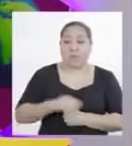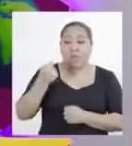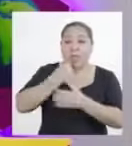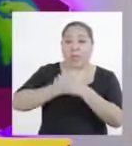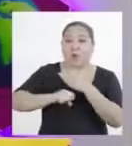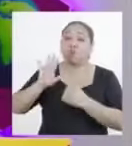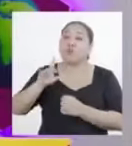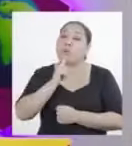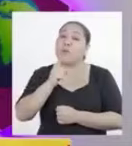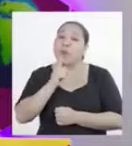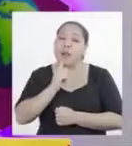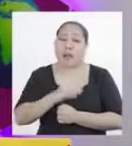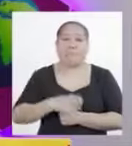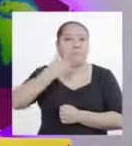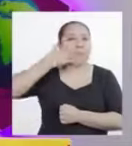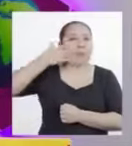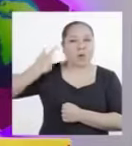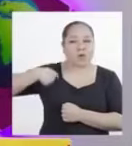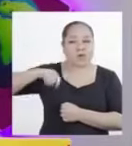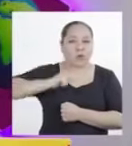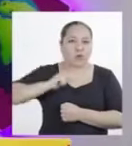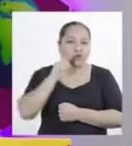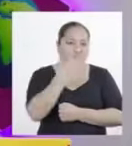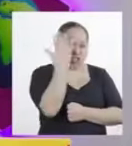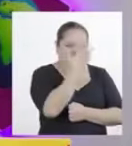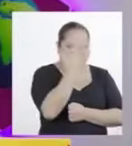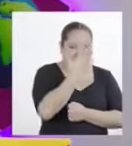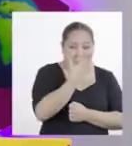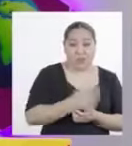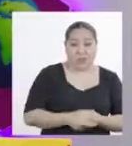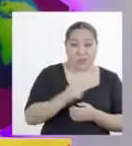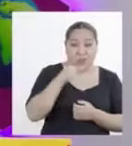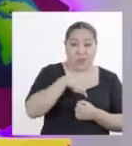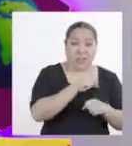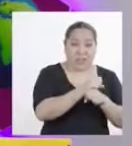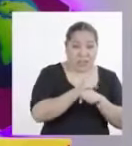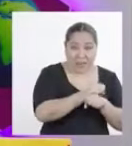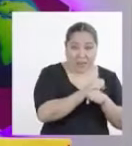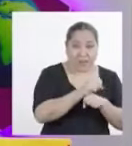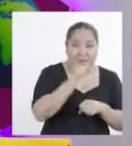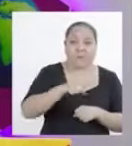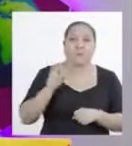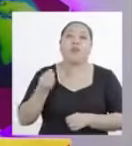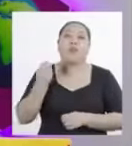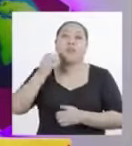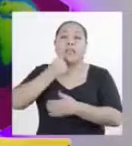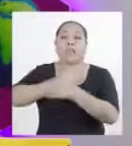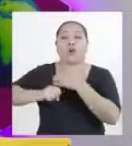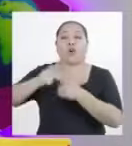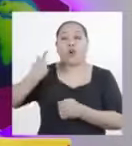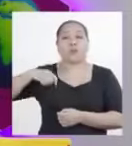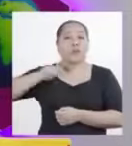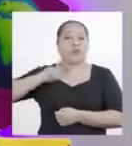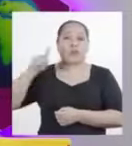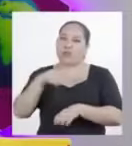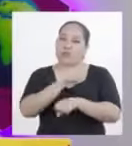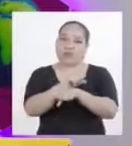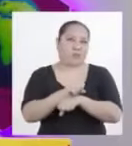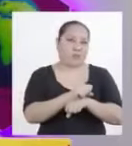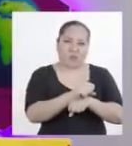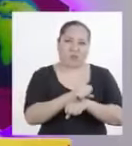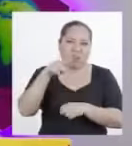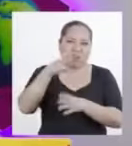hijo de un blanco español y de una negra esclava pero él nació y creció libre porque un hijo de español no podía ser esclavo